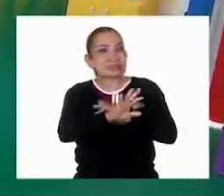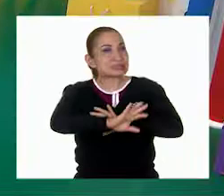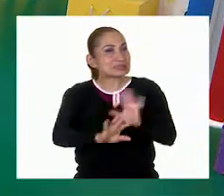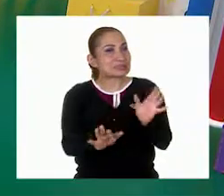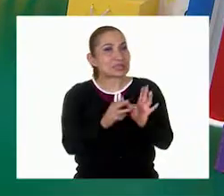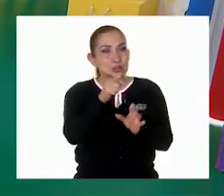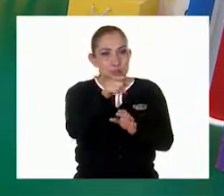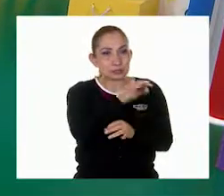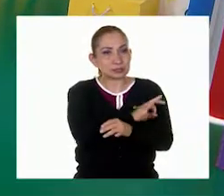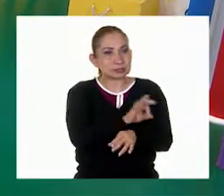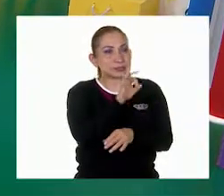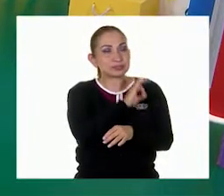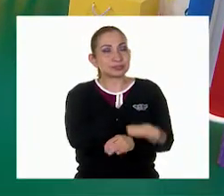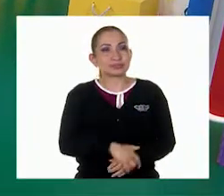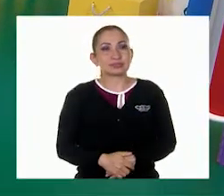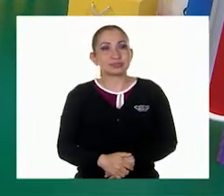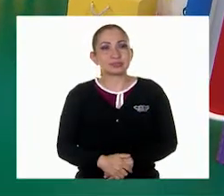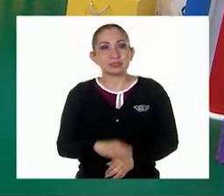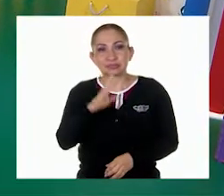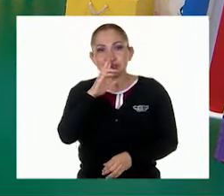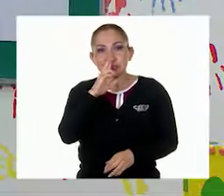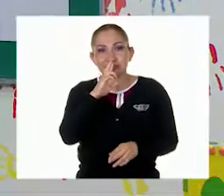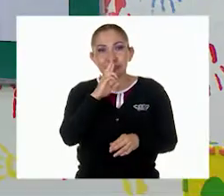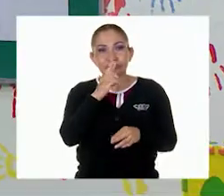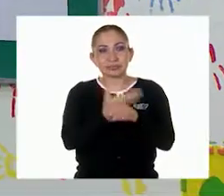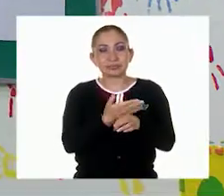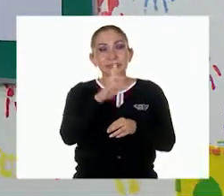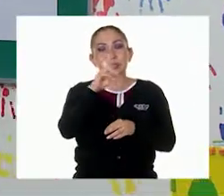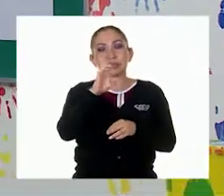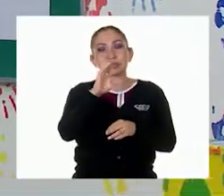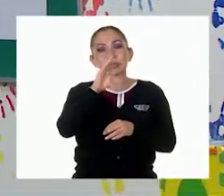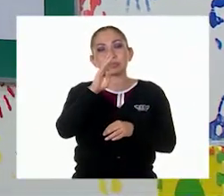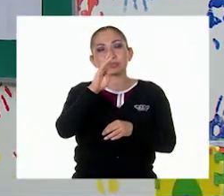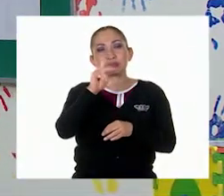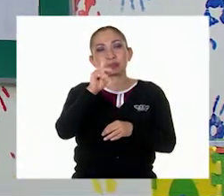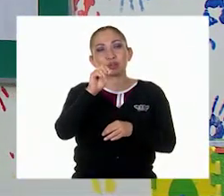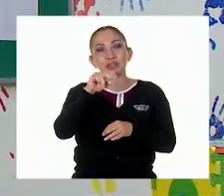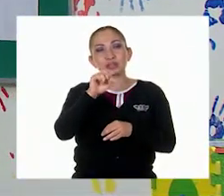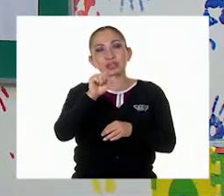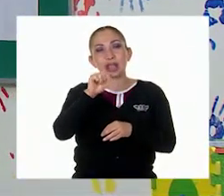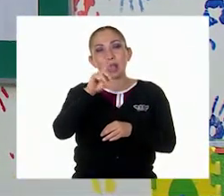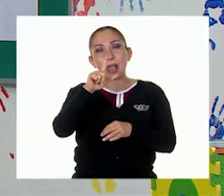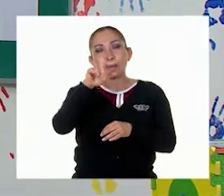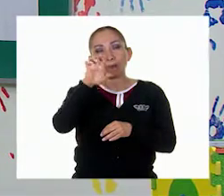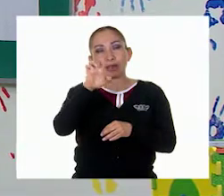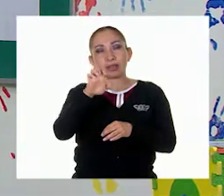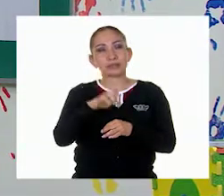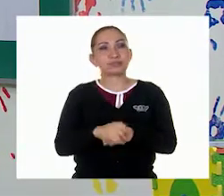Es la última, Eric, tú puedes. Responsable. ¿Qué? A ver, niñas y niños, ayúdenme con la última ya en casa.